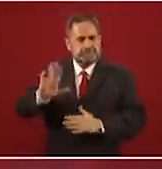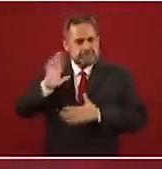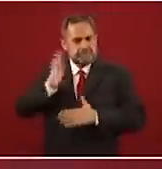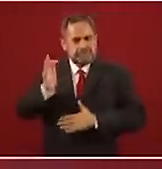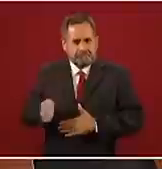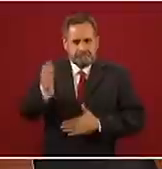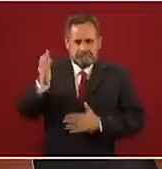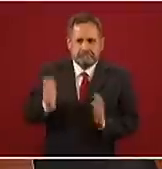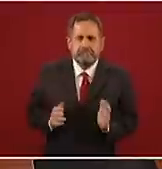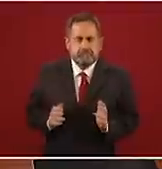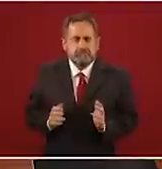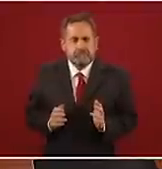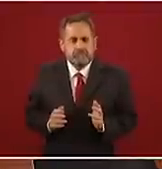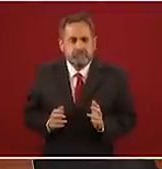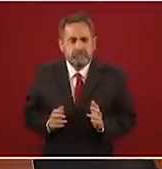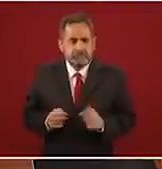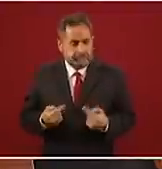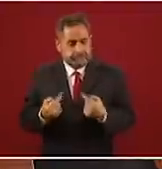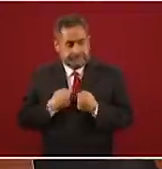Entonces, no es conmigo,